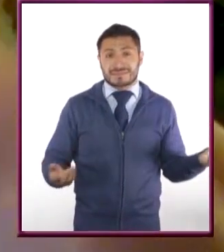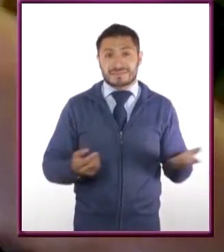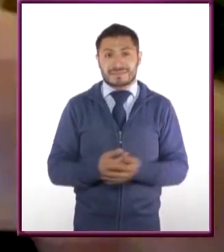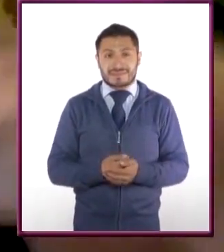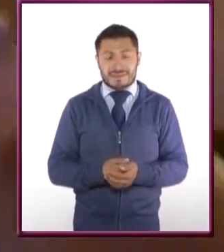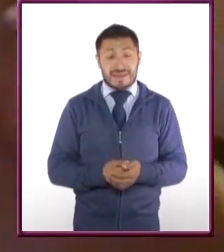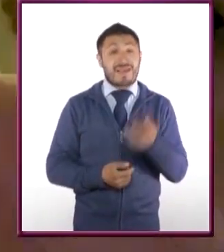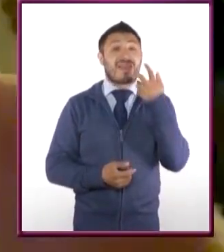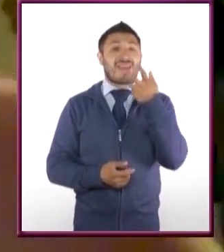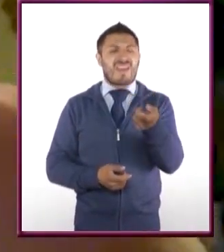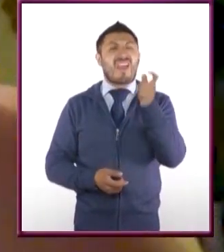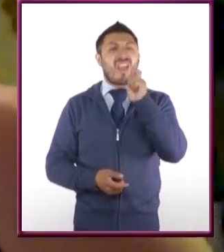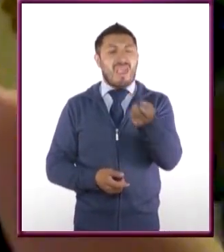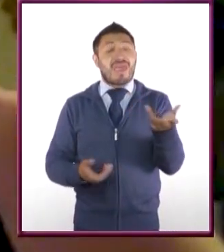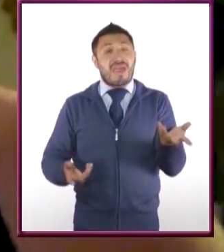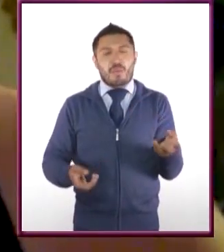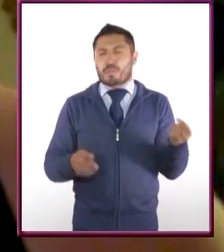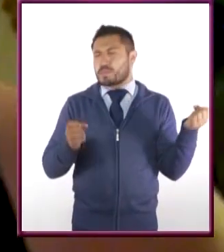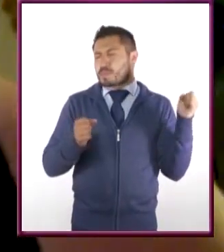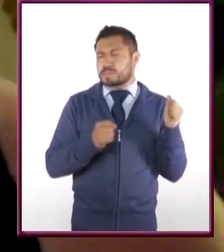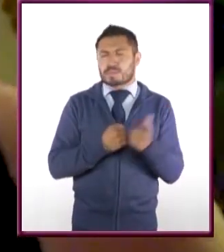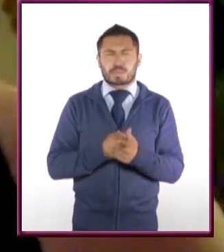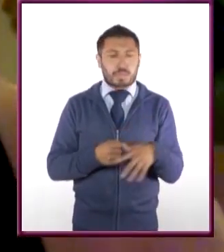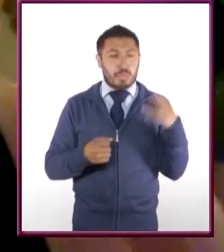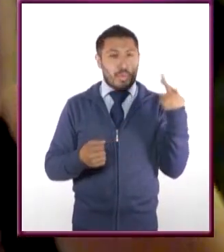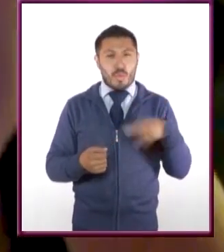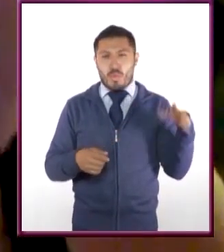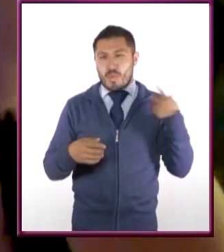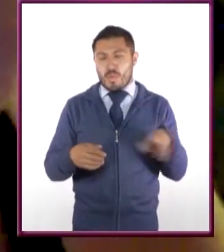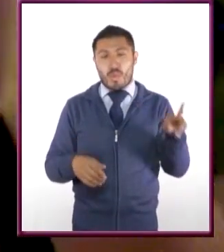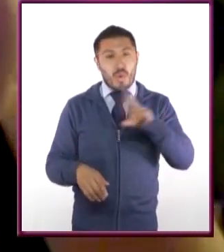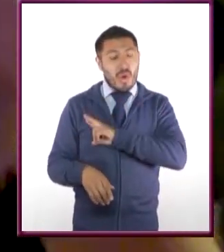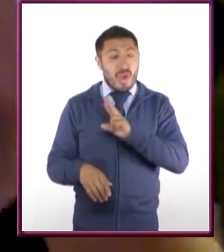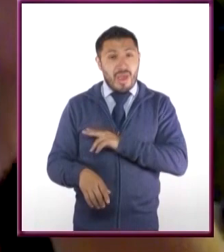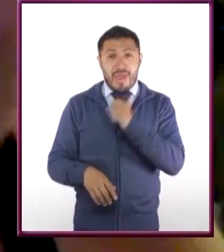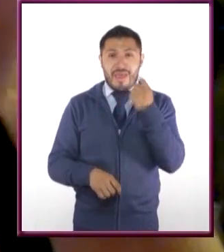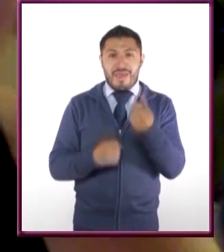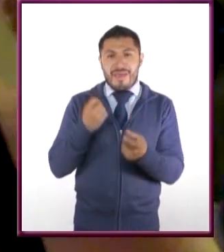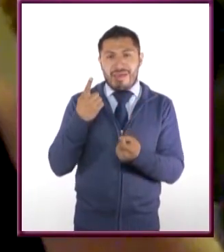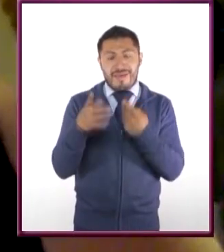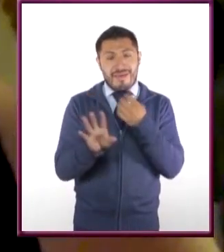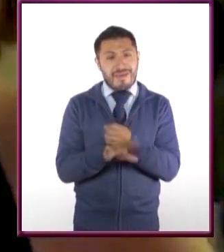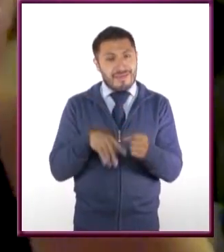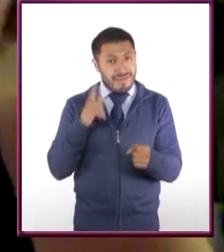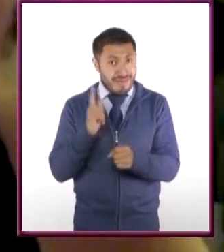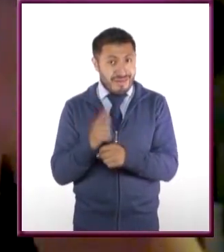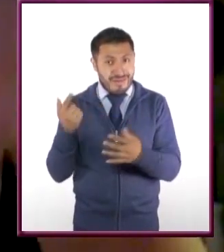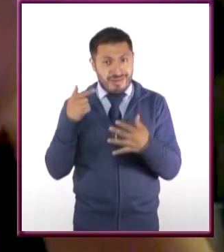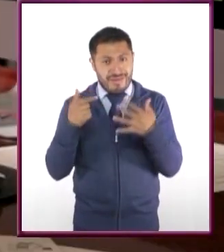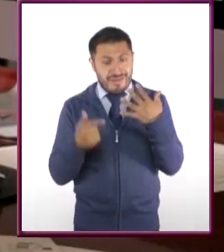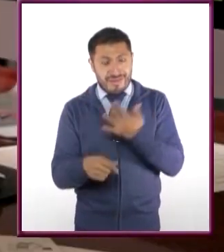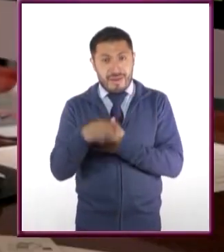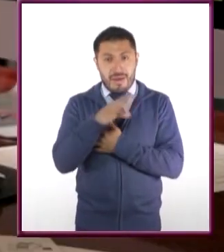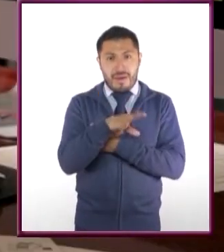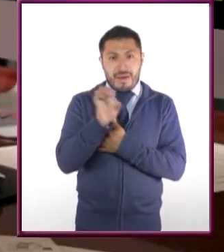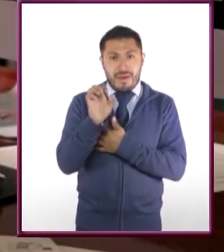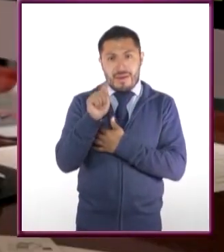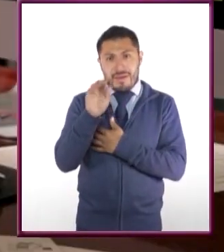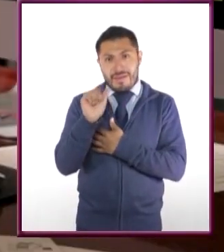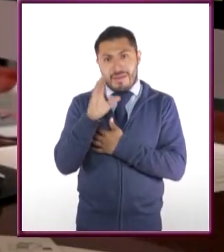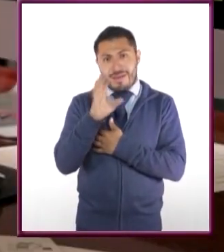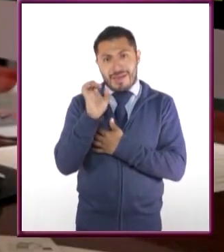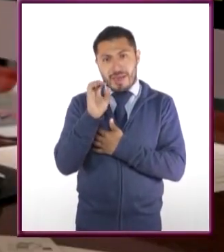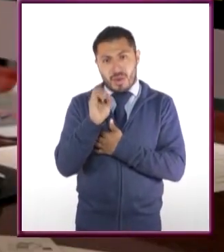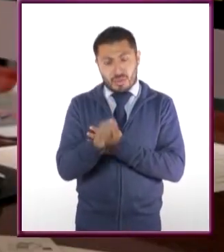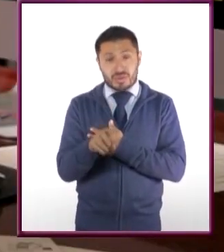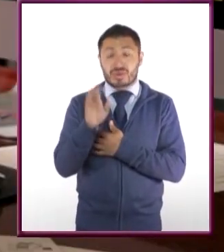El canto de las ballenas es algo muy particular de ciertas especies de cetáceos que,